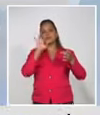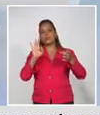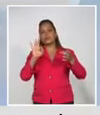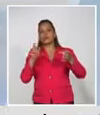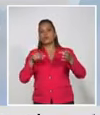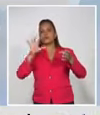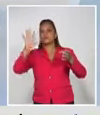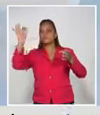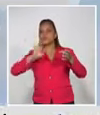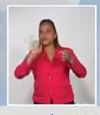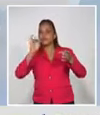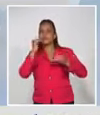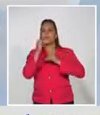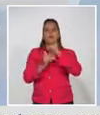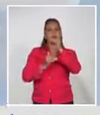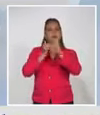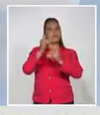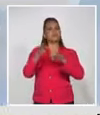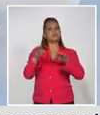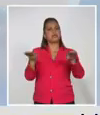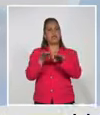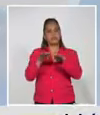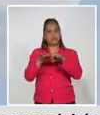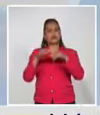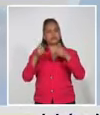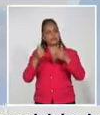98,5% con una evolución clínica estable,